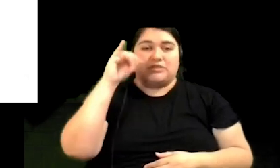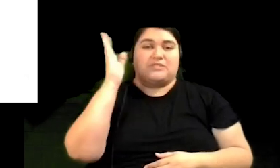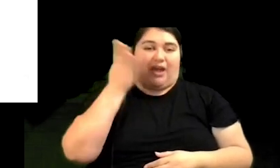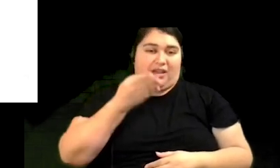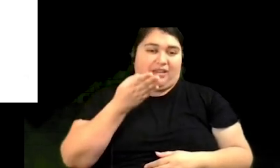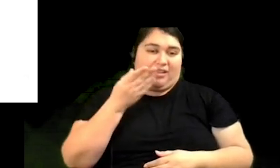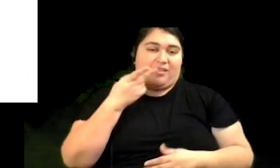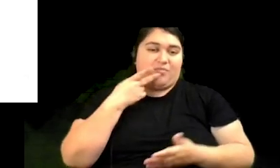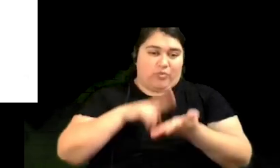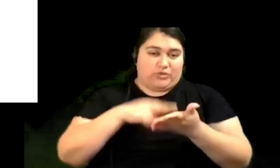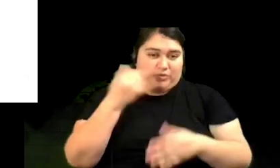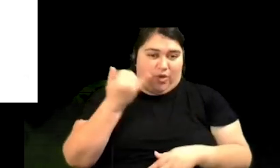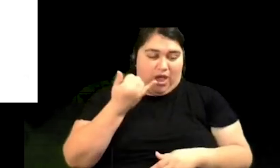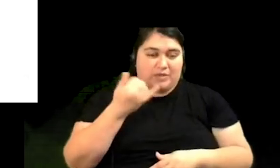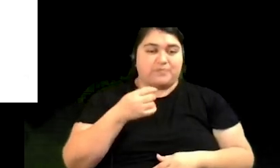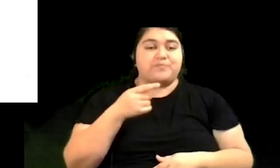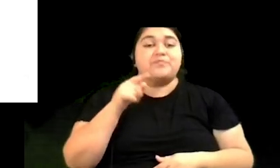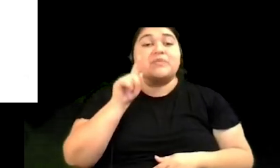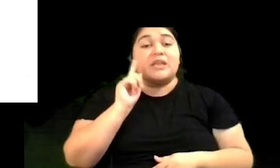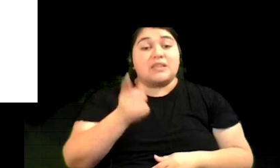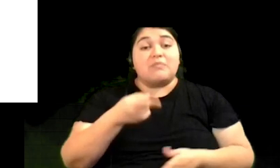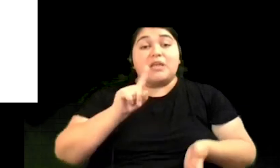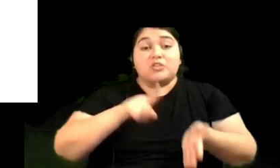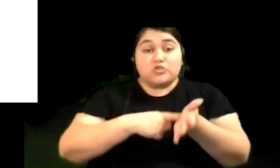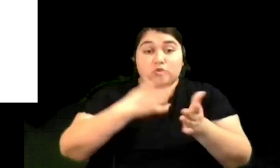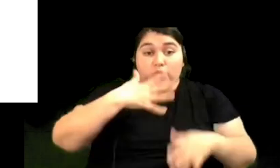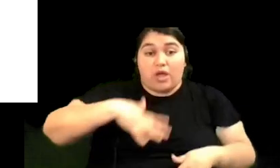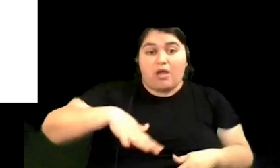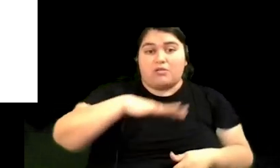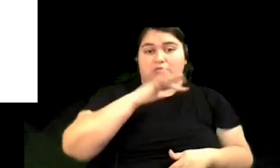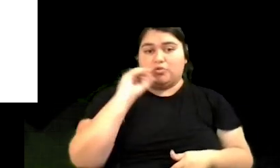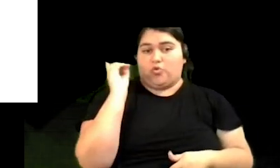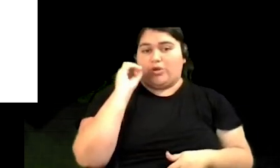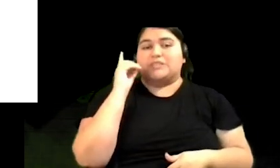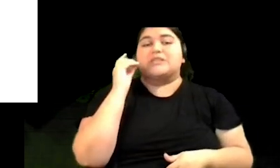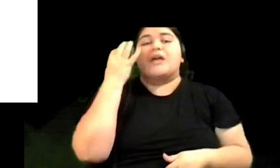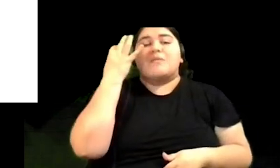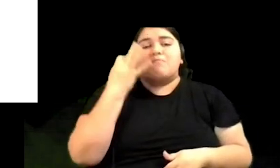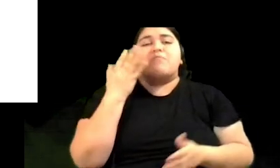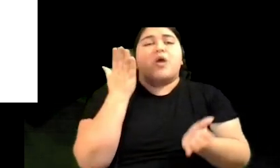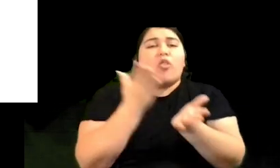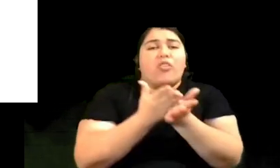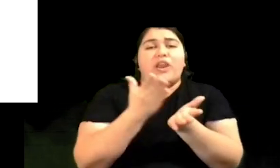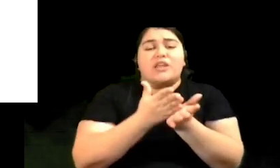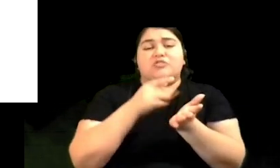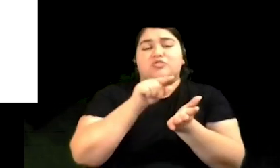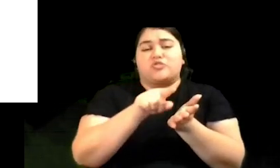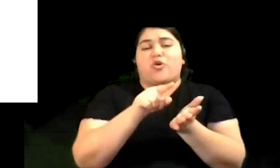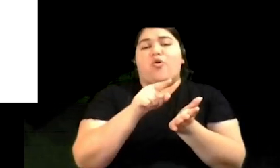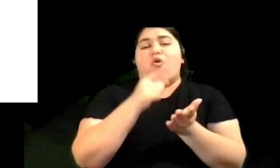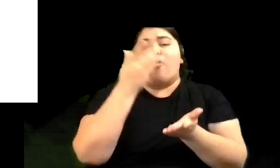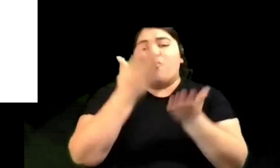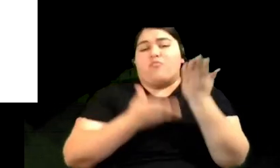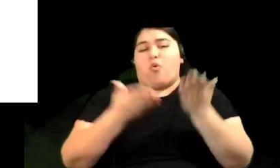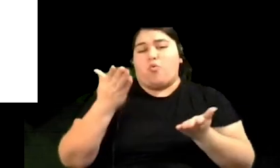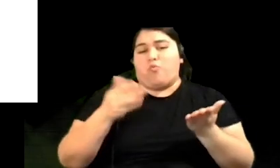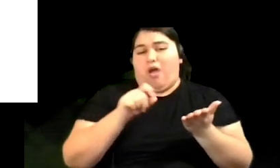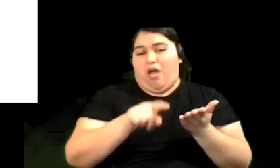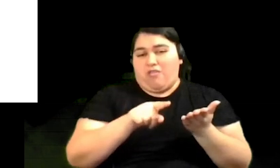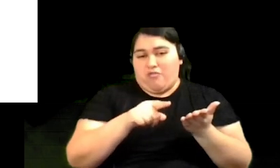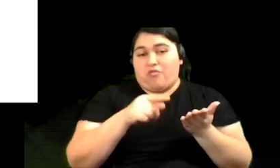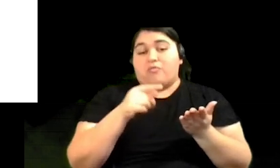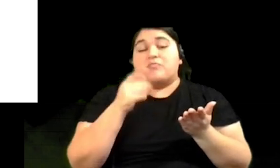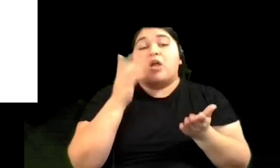Y en Ciudad Autónoma de Buenos Aires no hay ecotasa, hay un derecho de uso urbano. ¿Está bien? El visitante tiene que pagar un derecho de